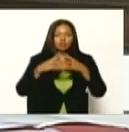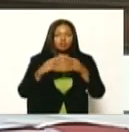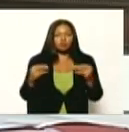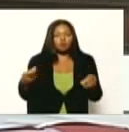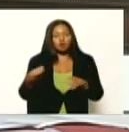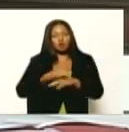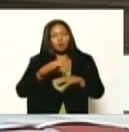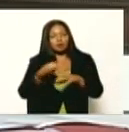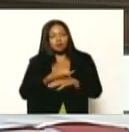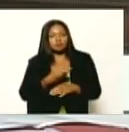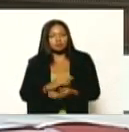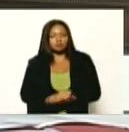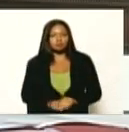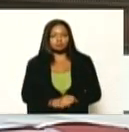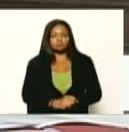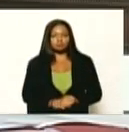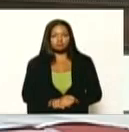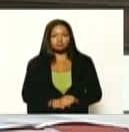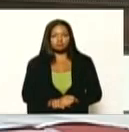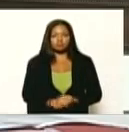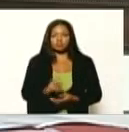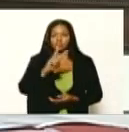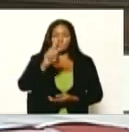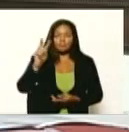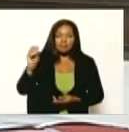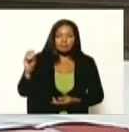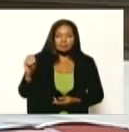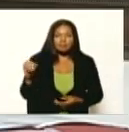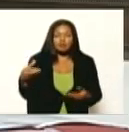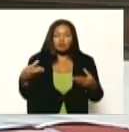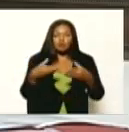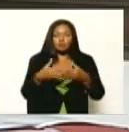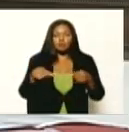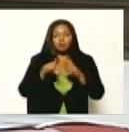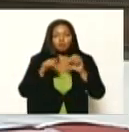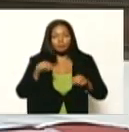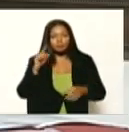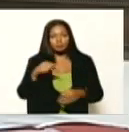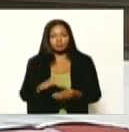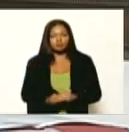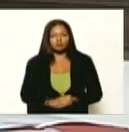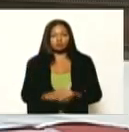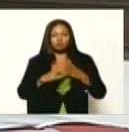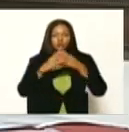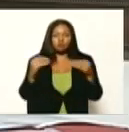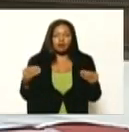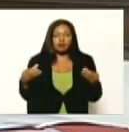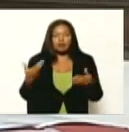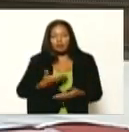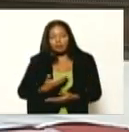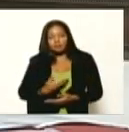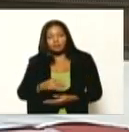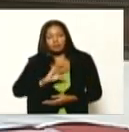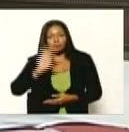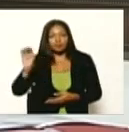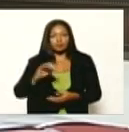gobernaciones con los 20 candidatos y candidatas y todas las alcaldías del país,